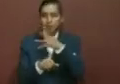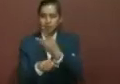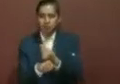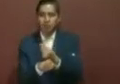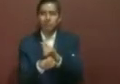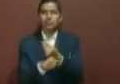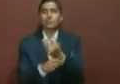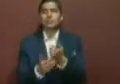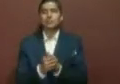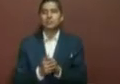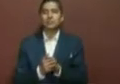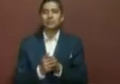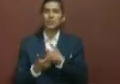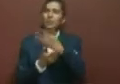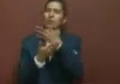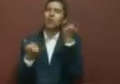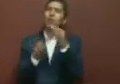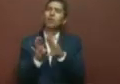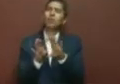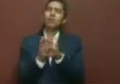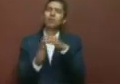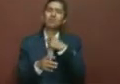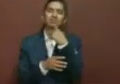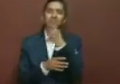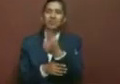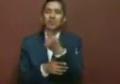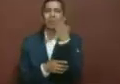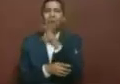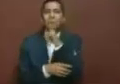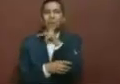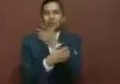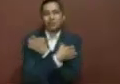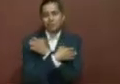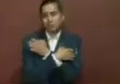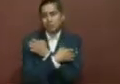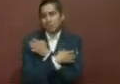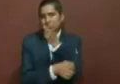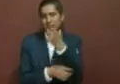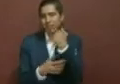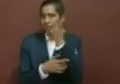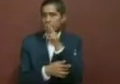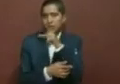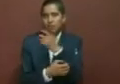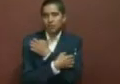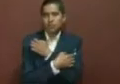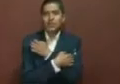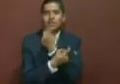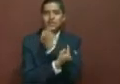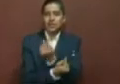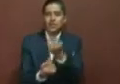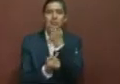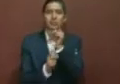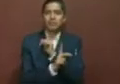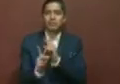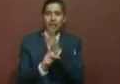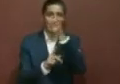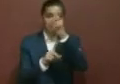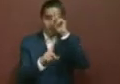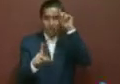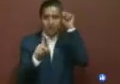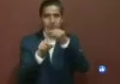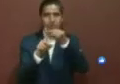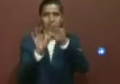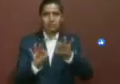sé ya cómo llamarle, pero que tengan mejor educación, pues, ¿no? Las niñas y los niños. Ese es el propósito